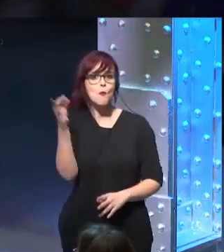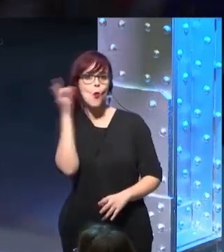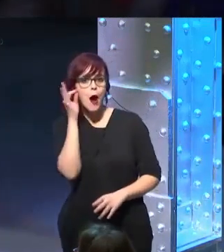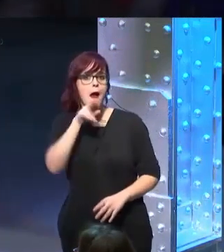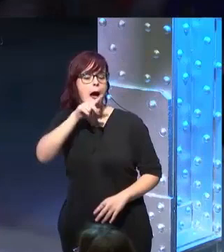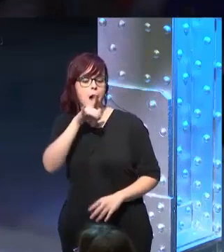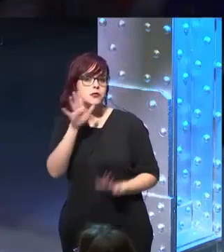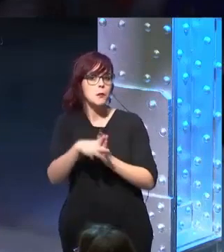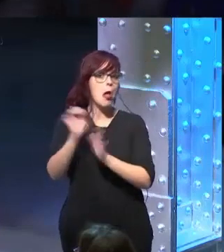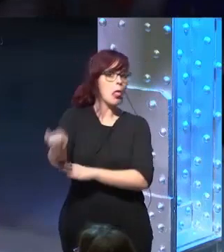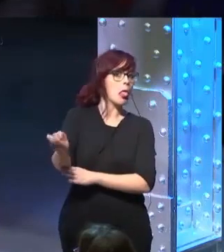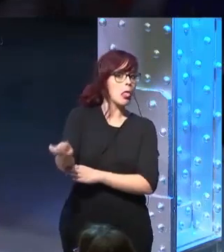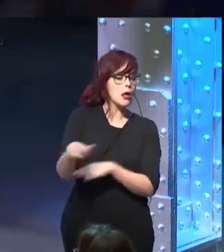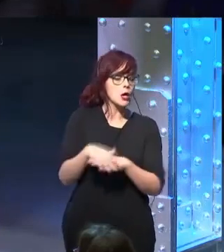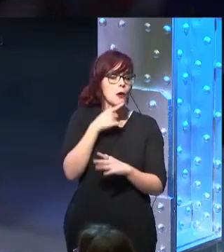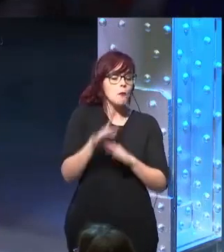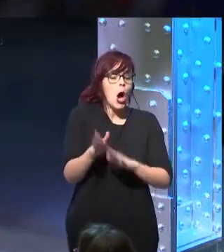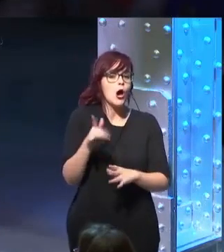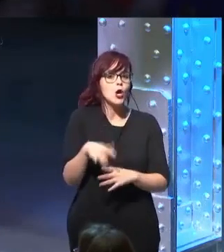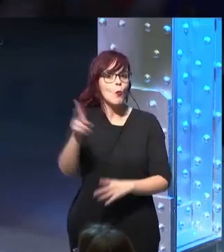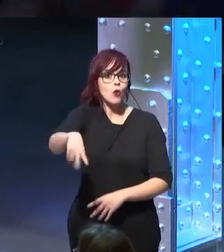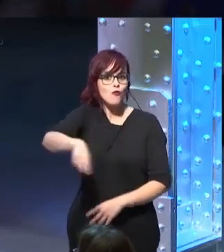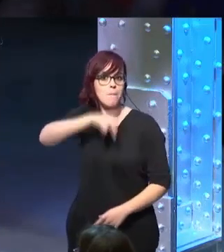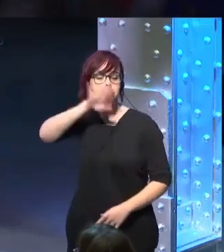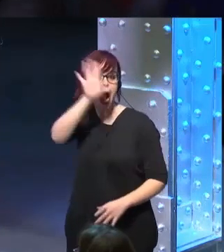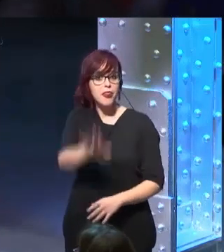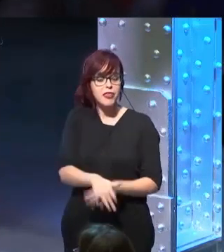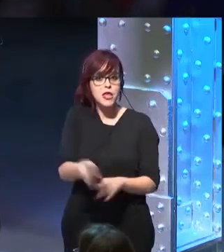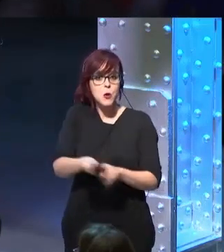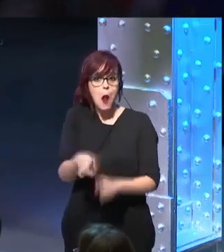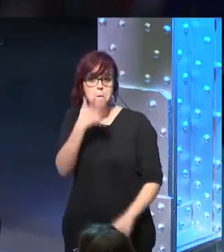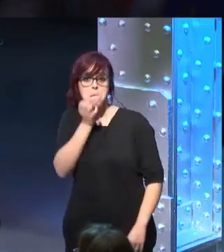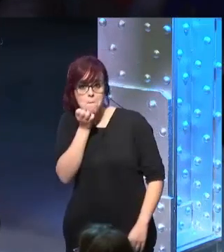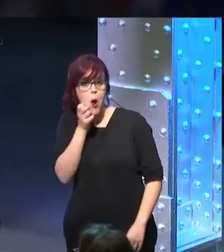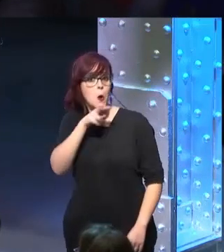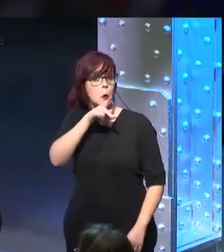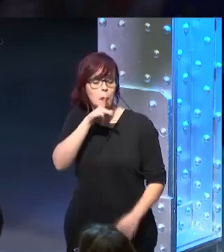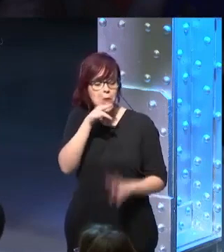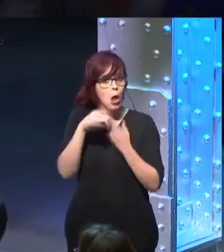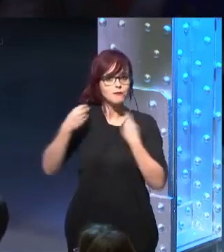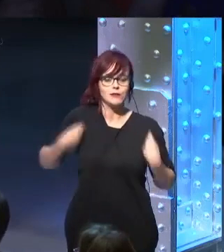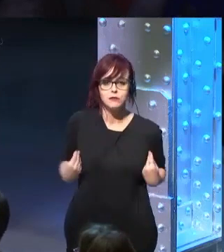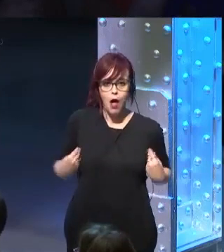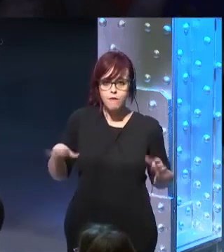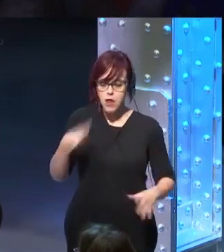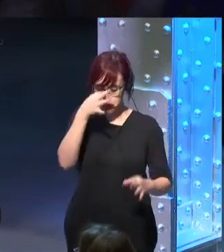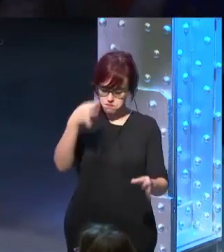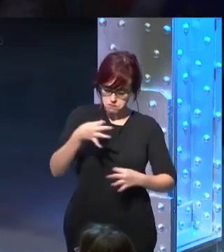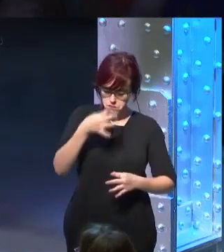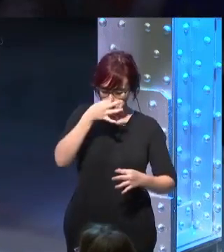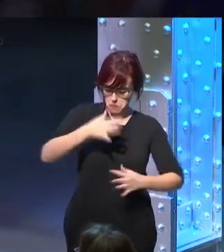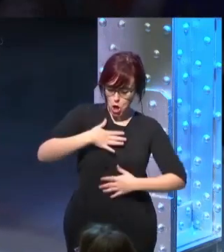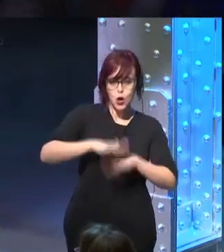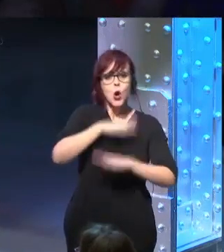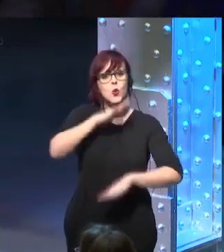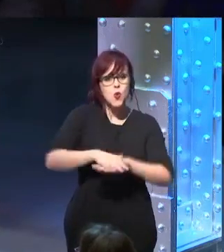en ningún momento. Es como si nunca hubiésemos abierto la boca... Y muchas veces acabamos culpándonos a